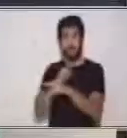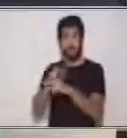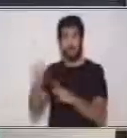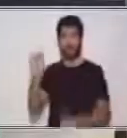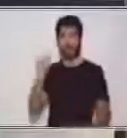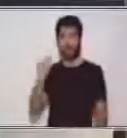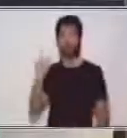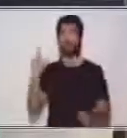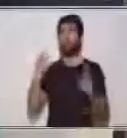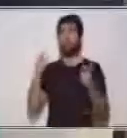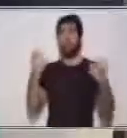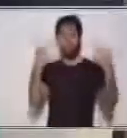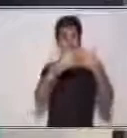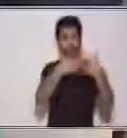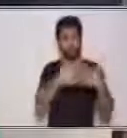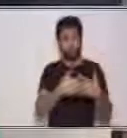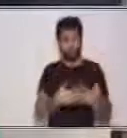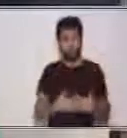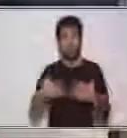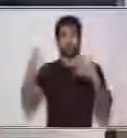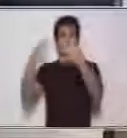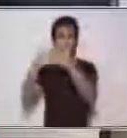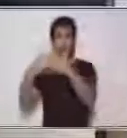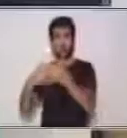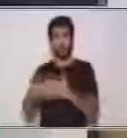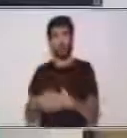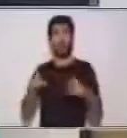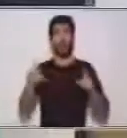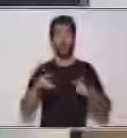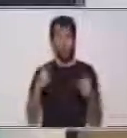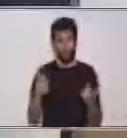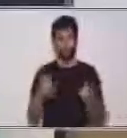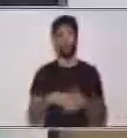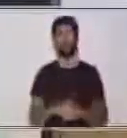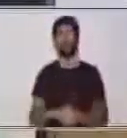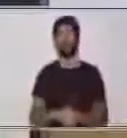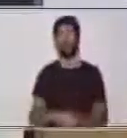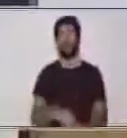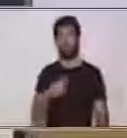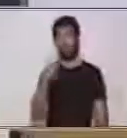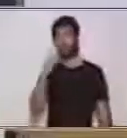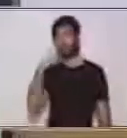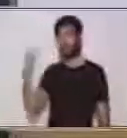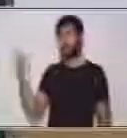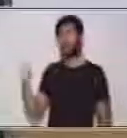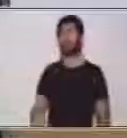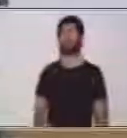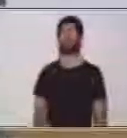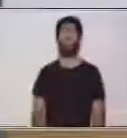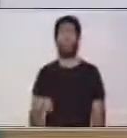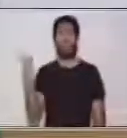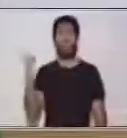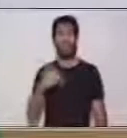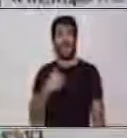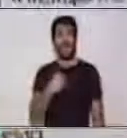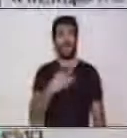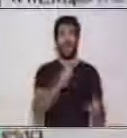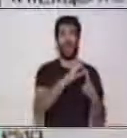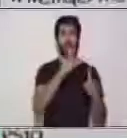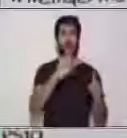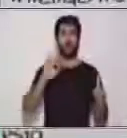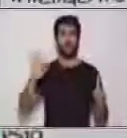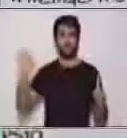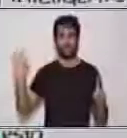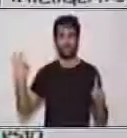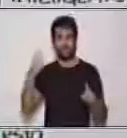la concordancia tanto nominal como verbal. Acá tenemos oraciones las cuales vamos a ir analizando y quiero